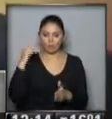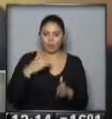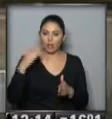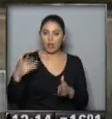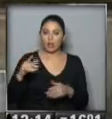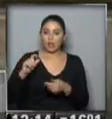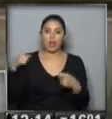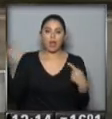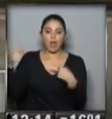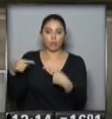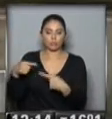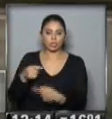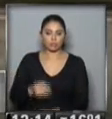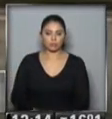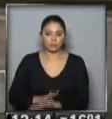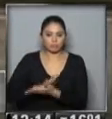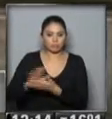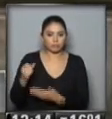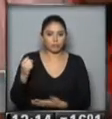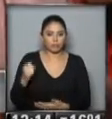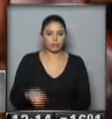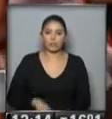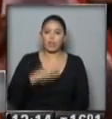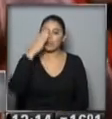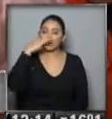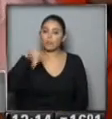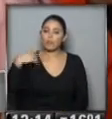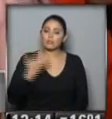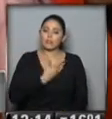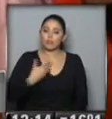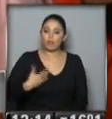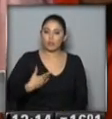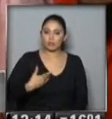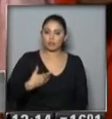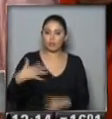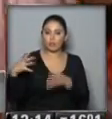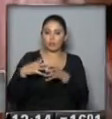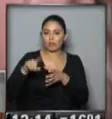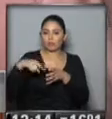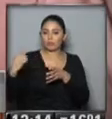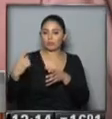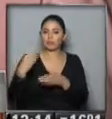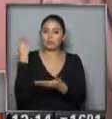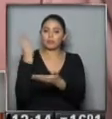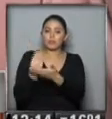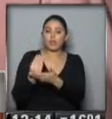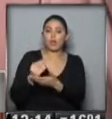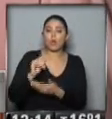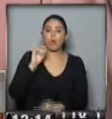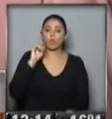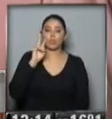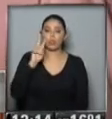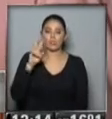severo ajuste. Le siguió el gobierno conservador del primer ministro Pedro Passos Coelho, que lo reemplazó en junio de